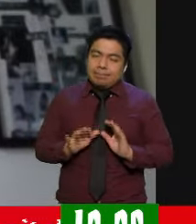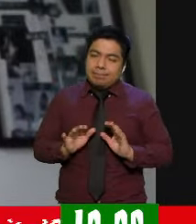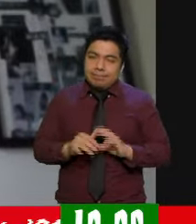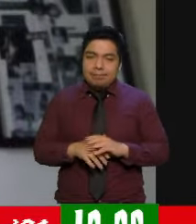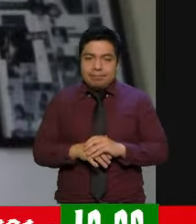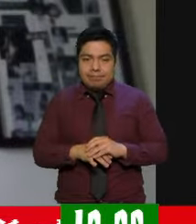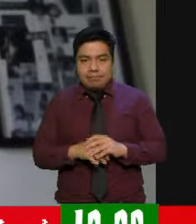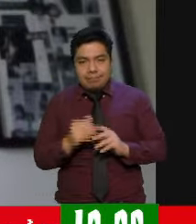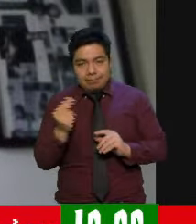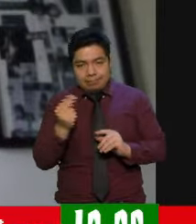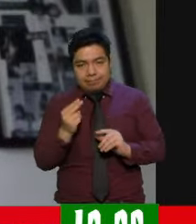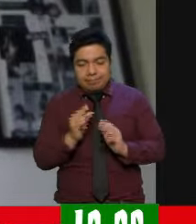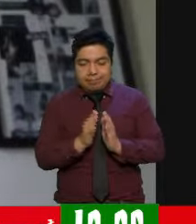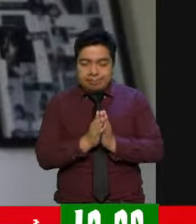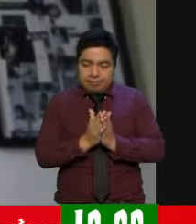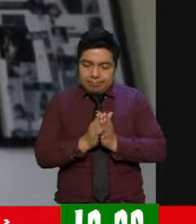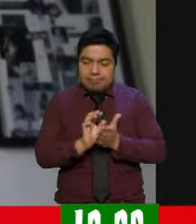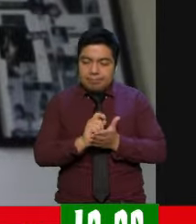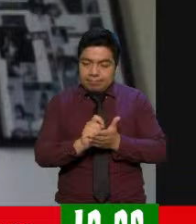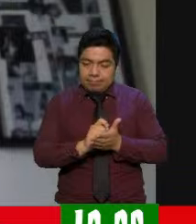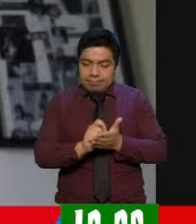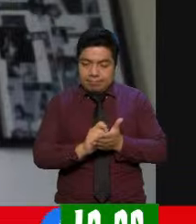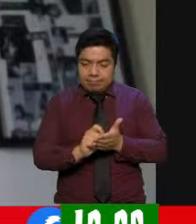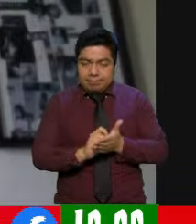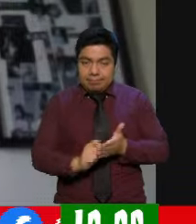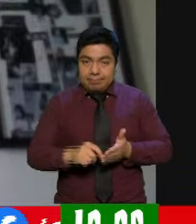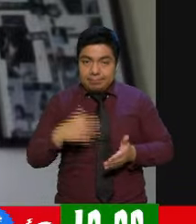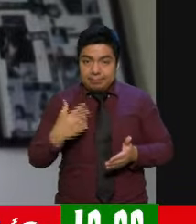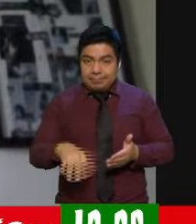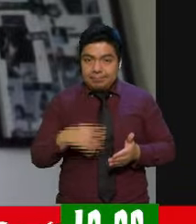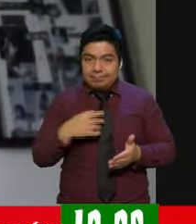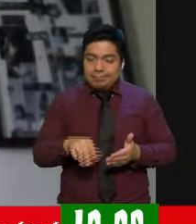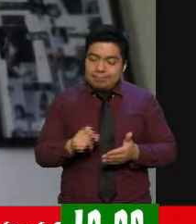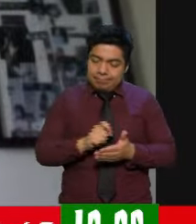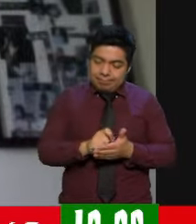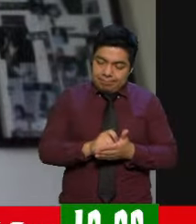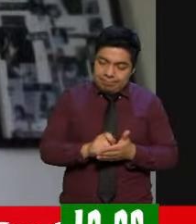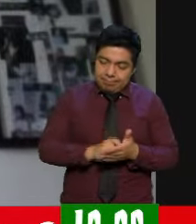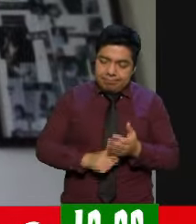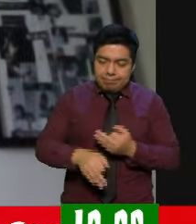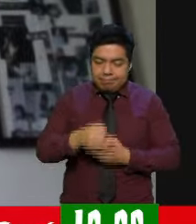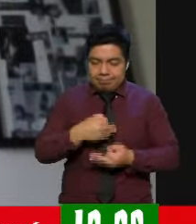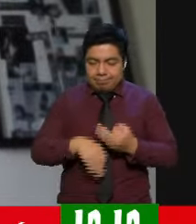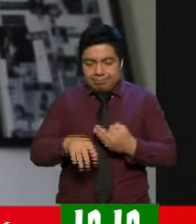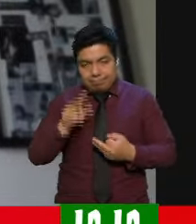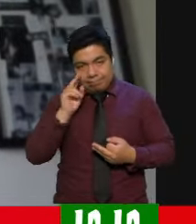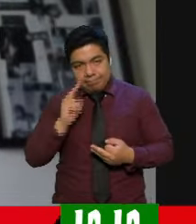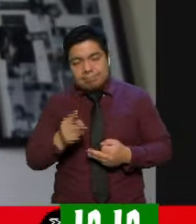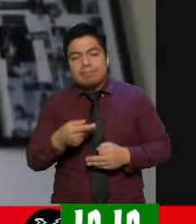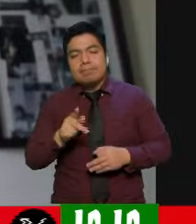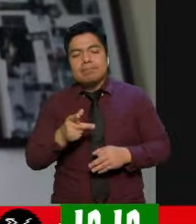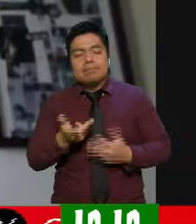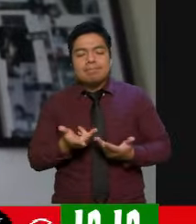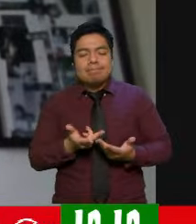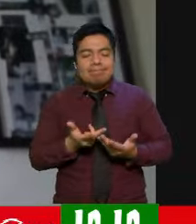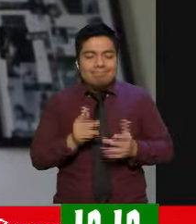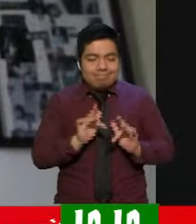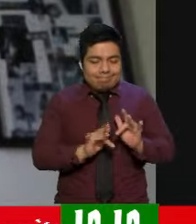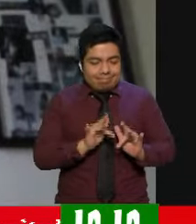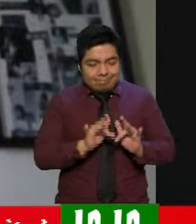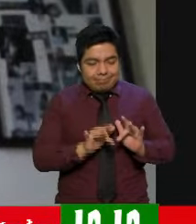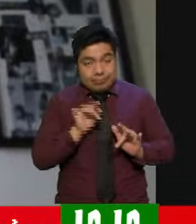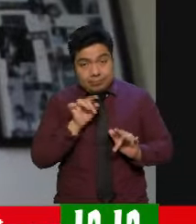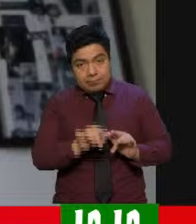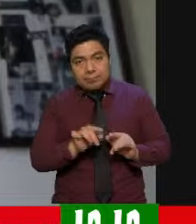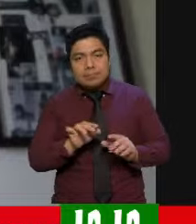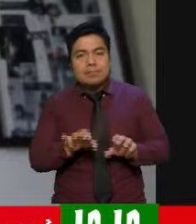un disco, un libro y que se enteren de lo que se tienen que enterar. Así es. Oye, pero qué agasajo. Y además él nos contaba por